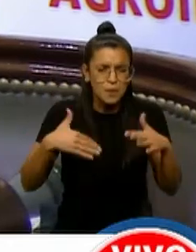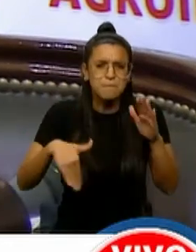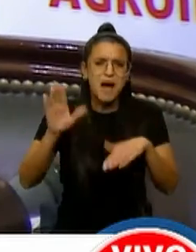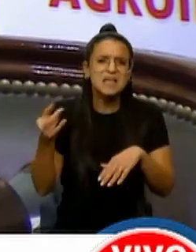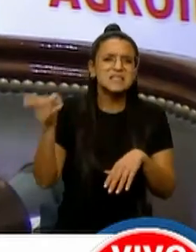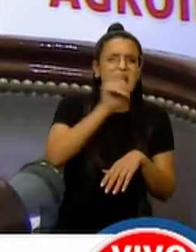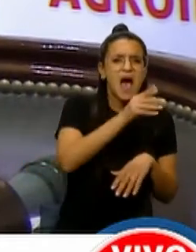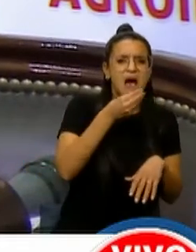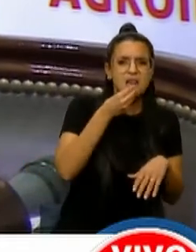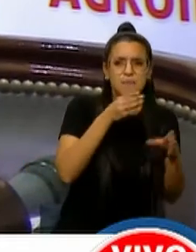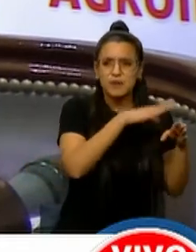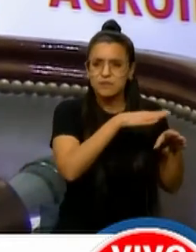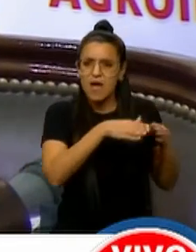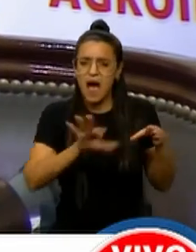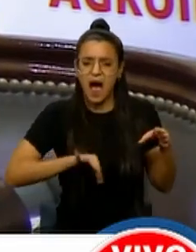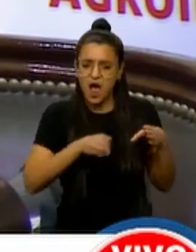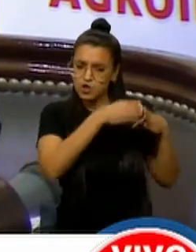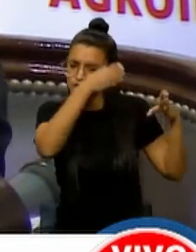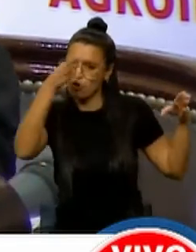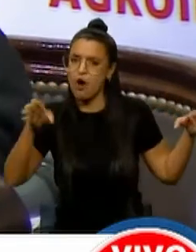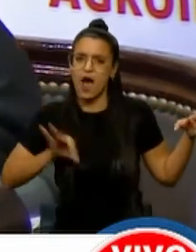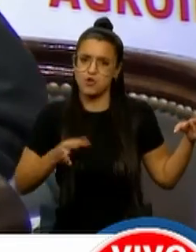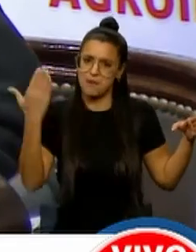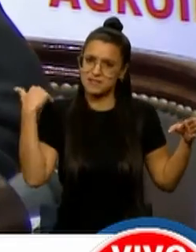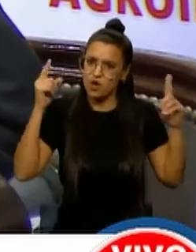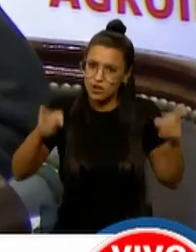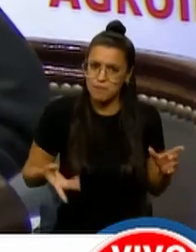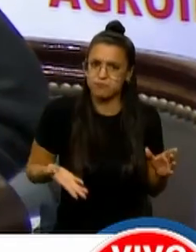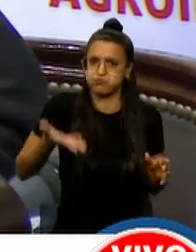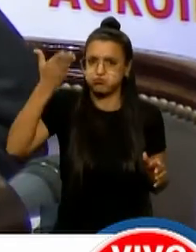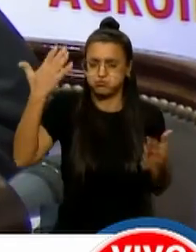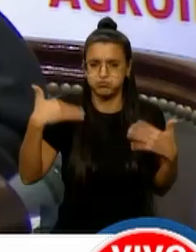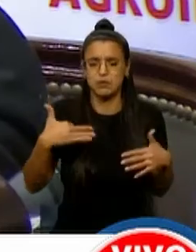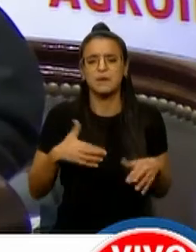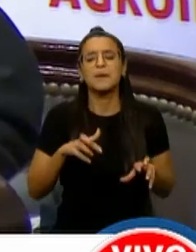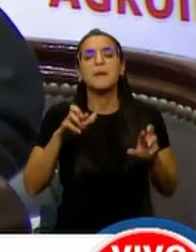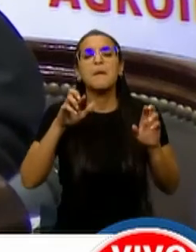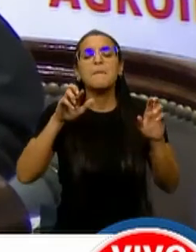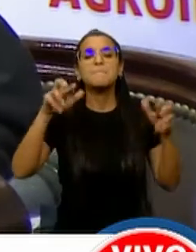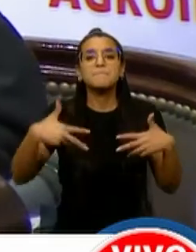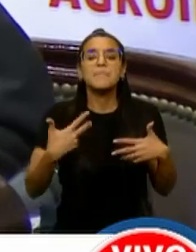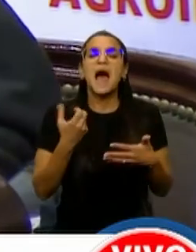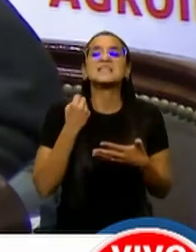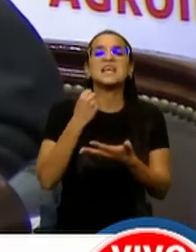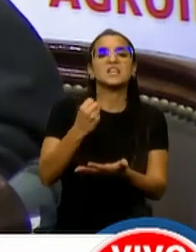los alimentos a lo largo de todo este año y el año pasado. El programa brinda una asignación